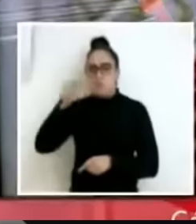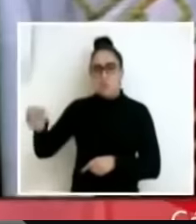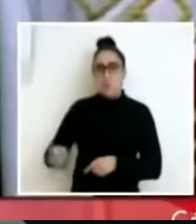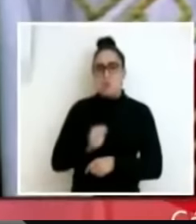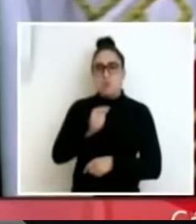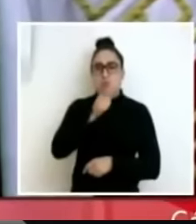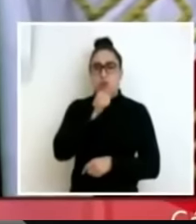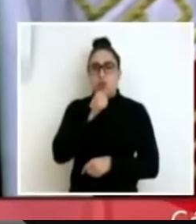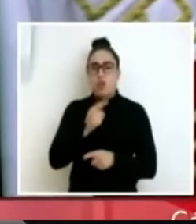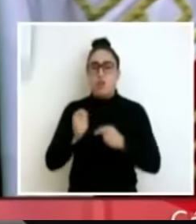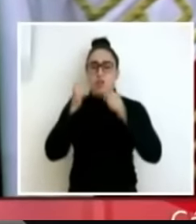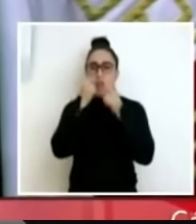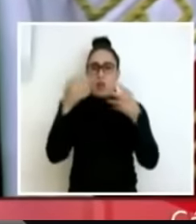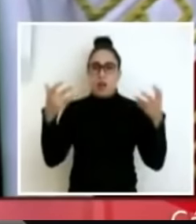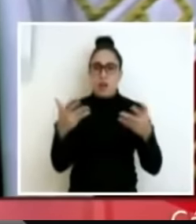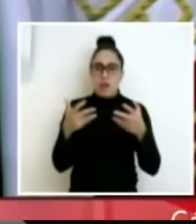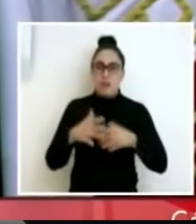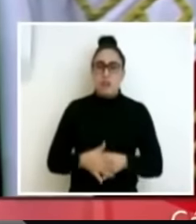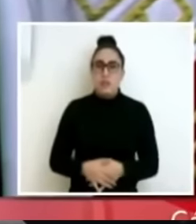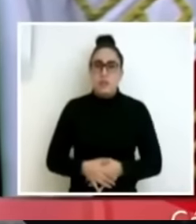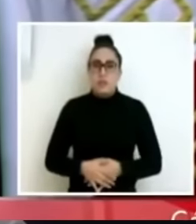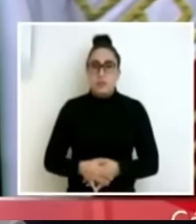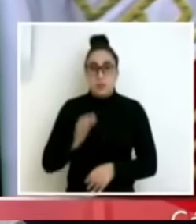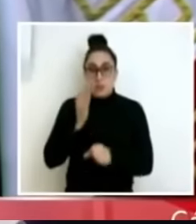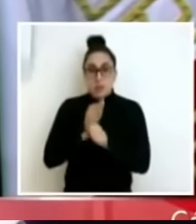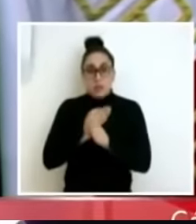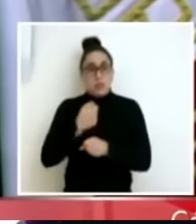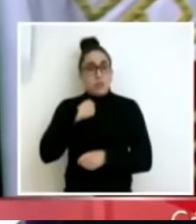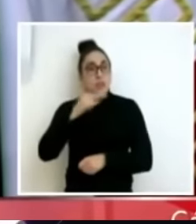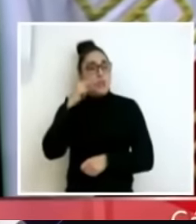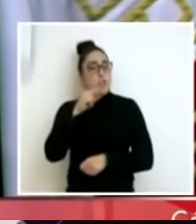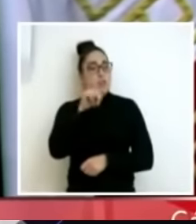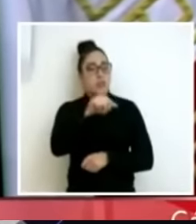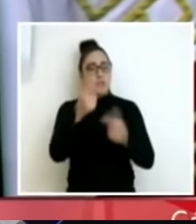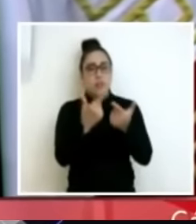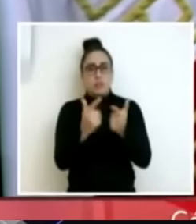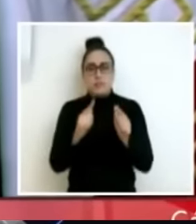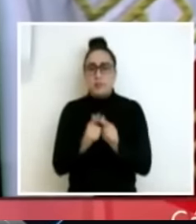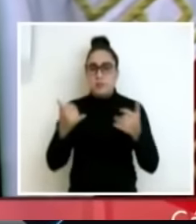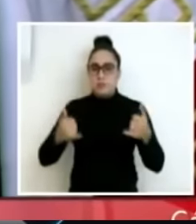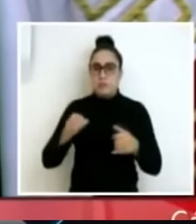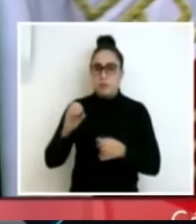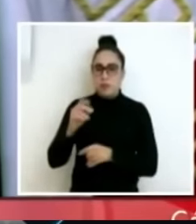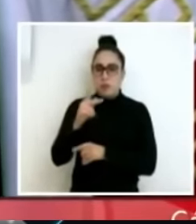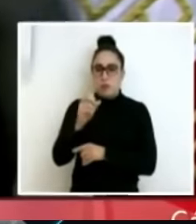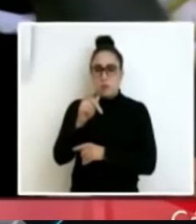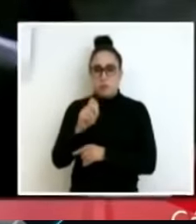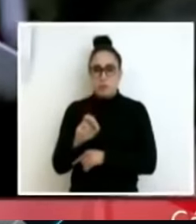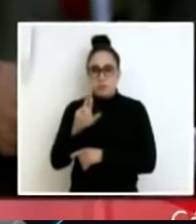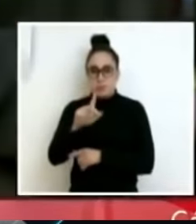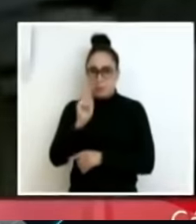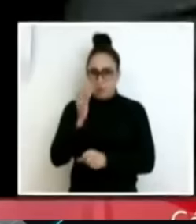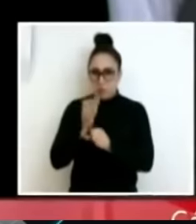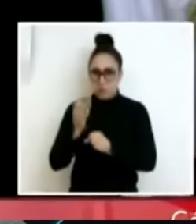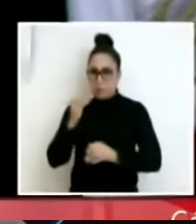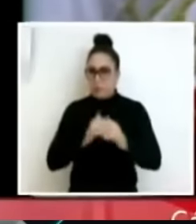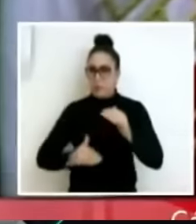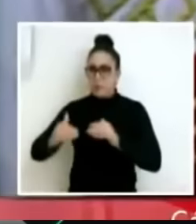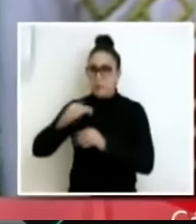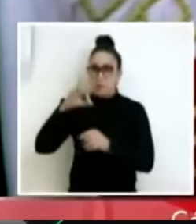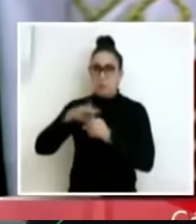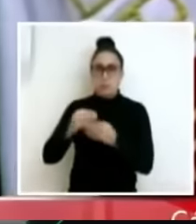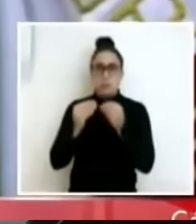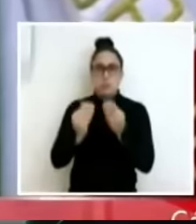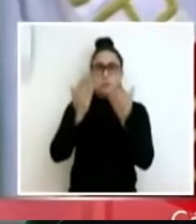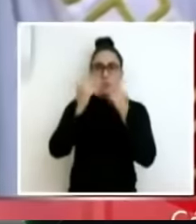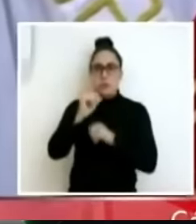intolerancia. Es en realidad una gran fortuna que ustedes no tengan el poder. De lo contrario, no sé qué